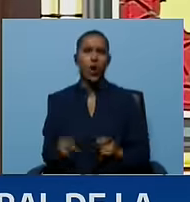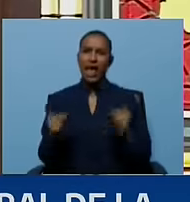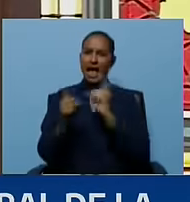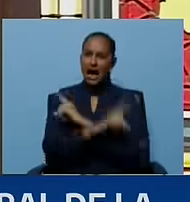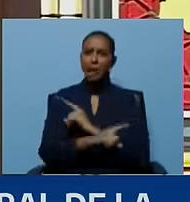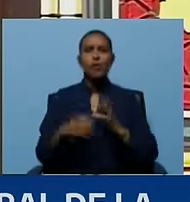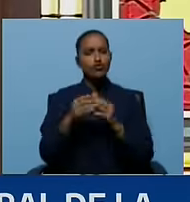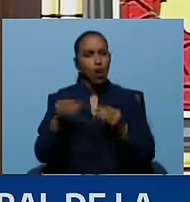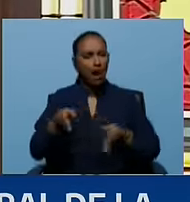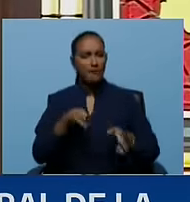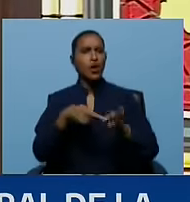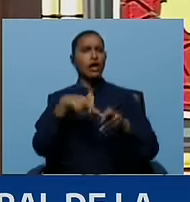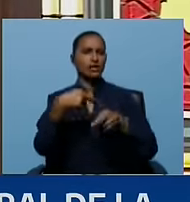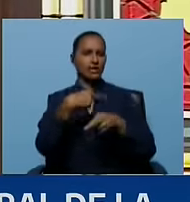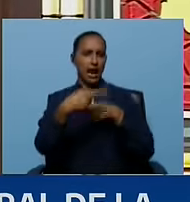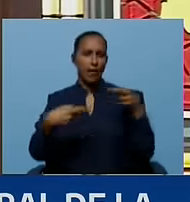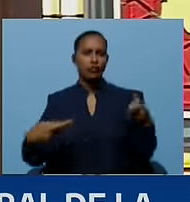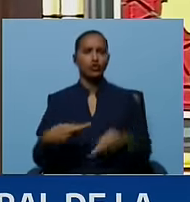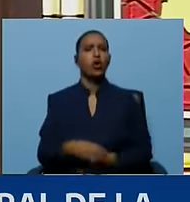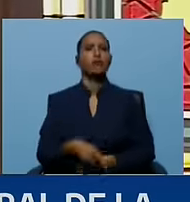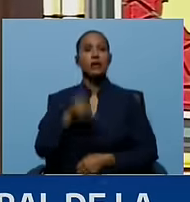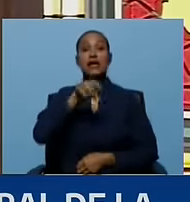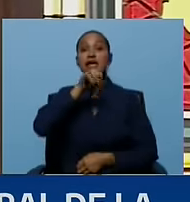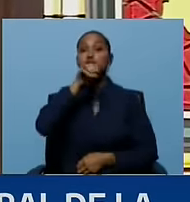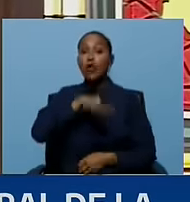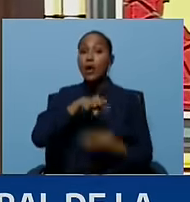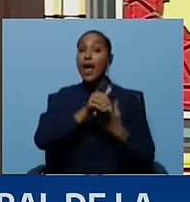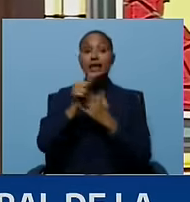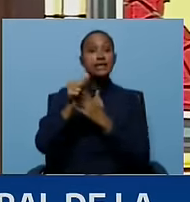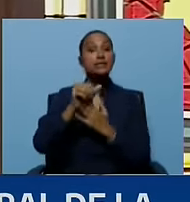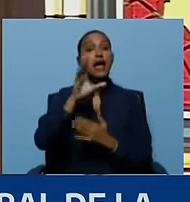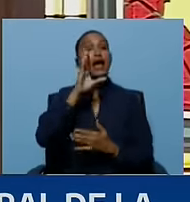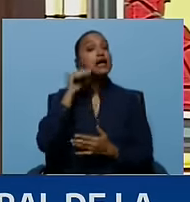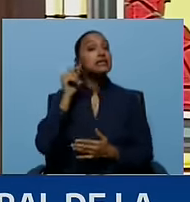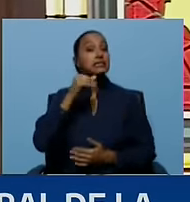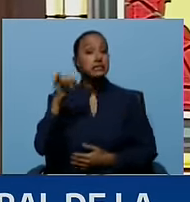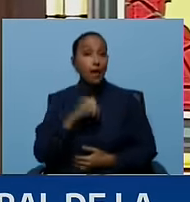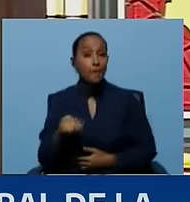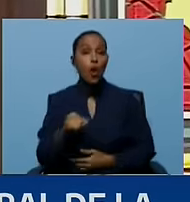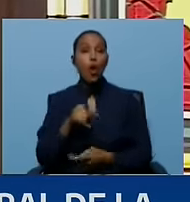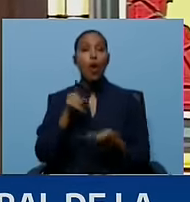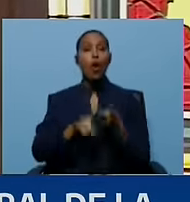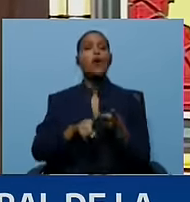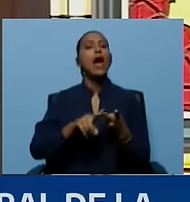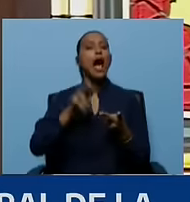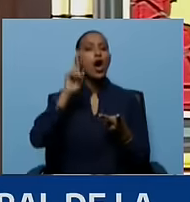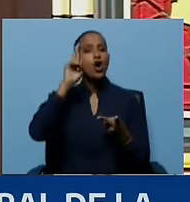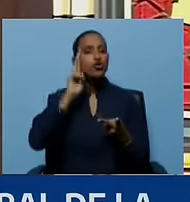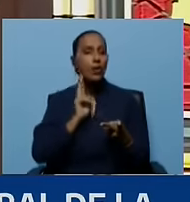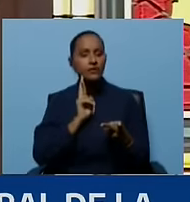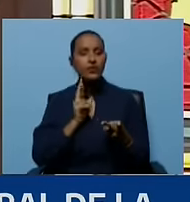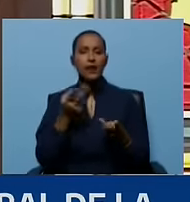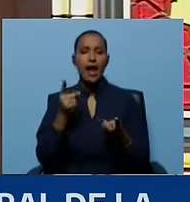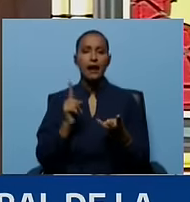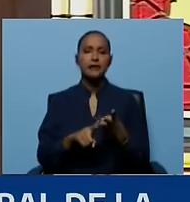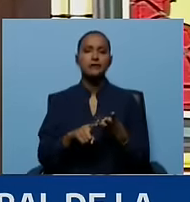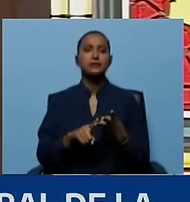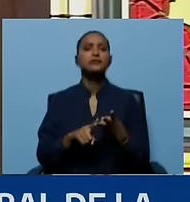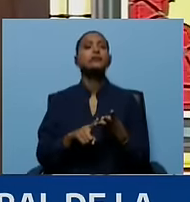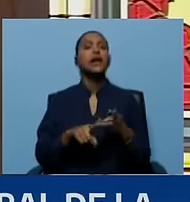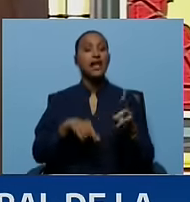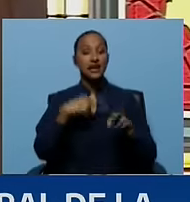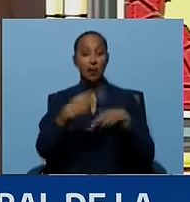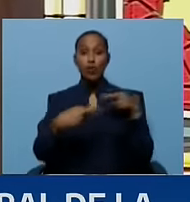revolución zamorista, bolivariana, robinsoniana, de la